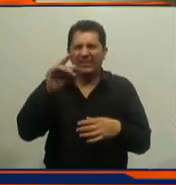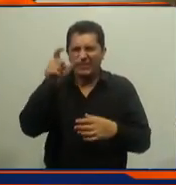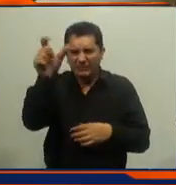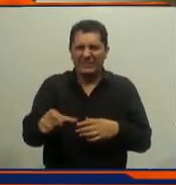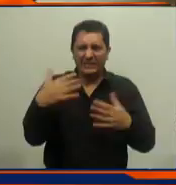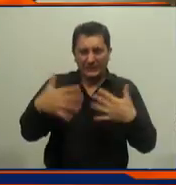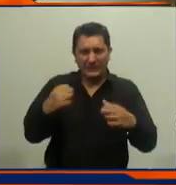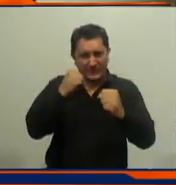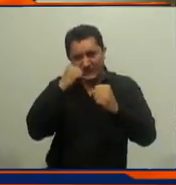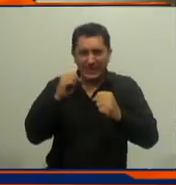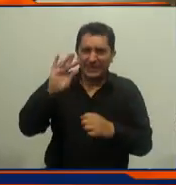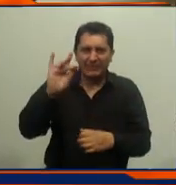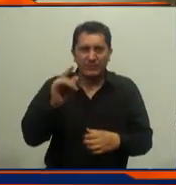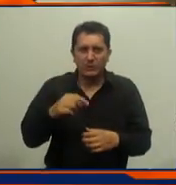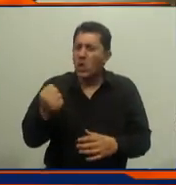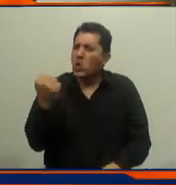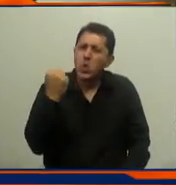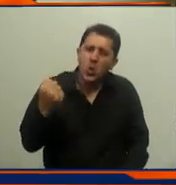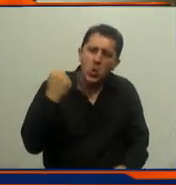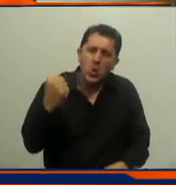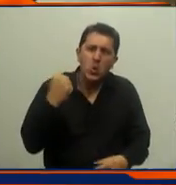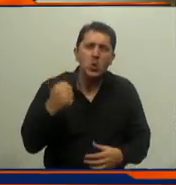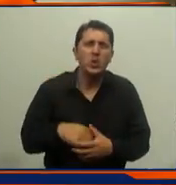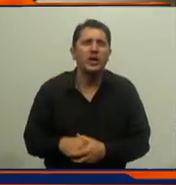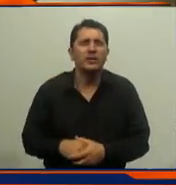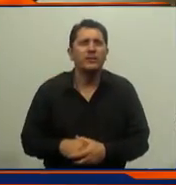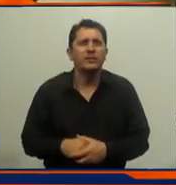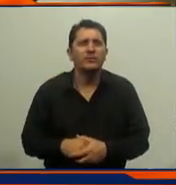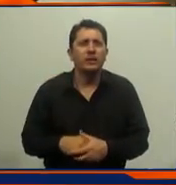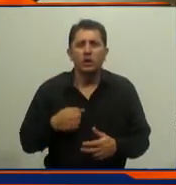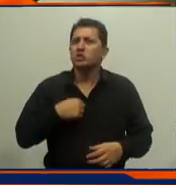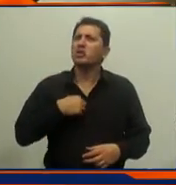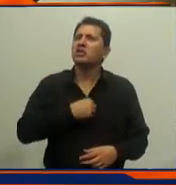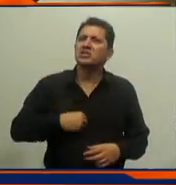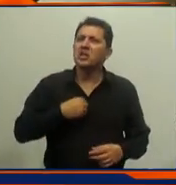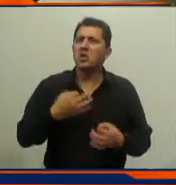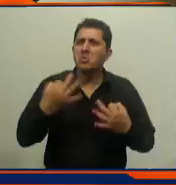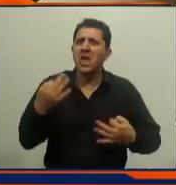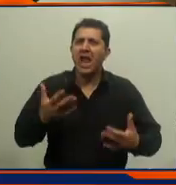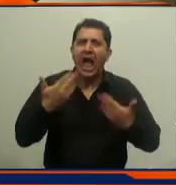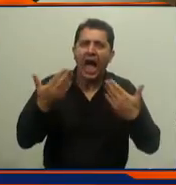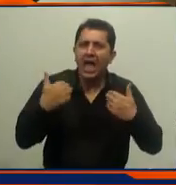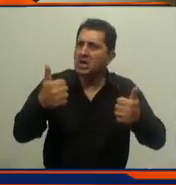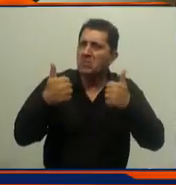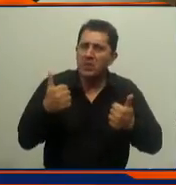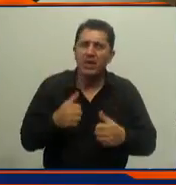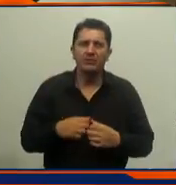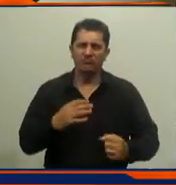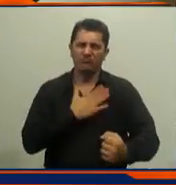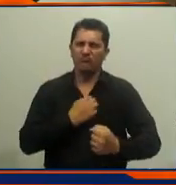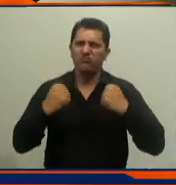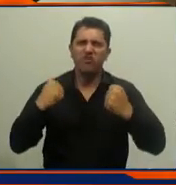complicada y dura muy dura pero yo me sentí bien me senté con aire me sentí sólida